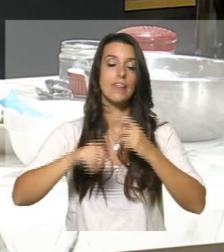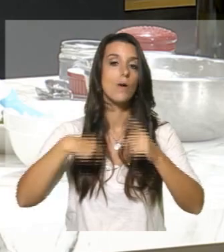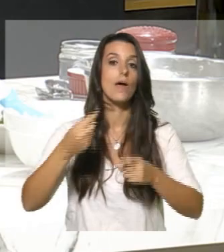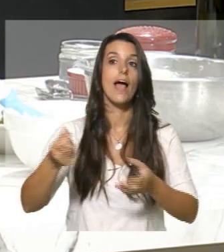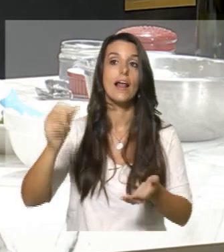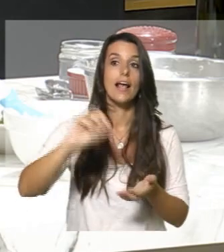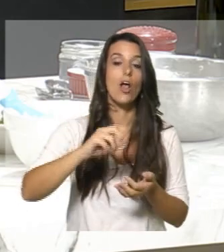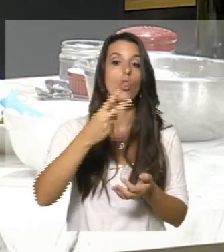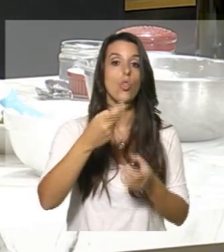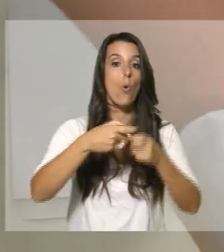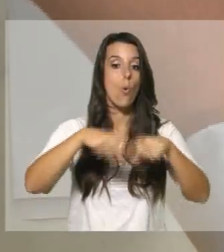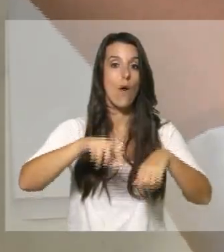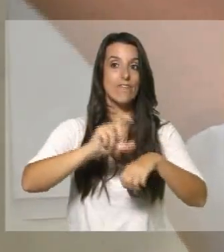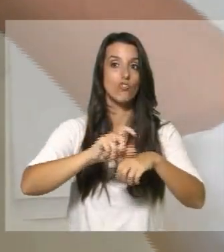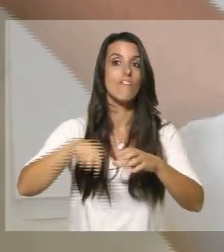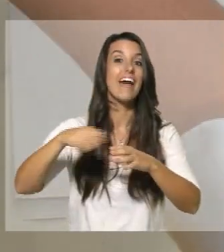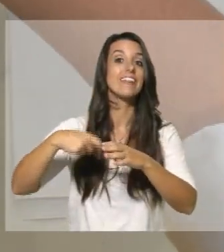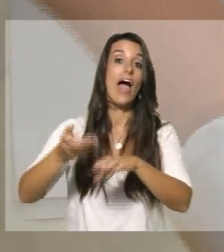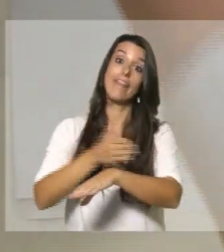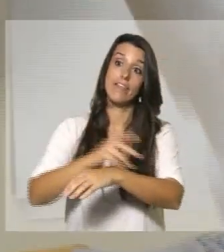poner... 2 huevos algo batidos.